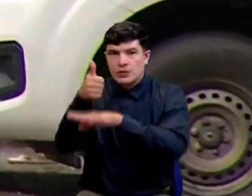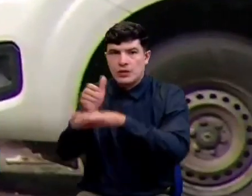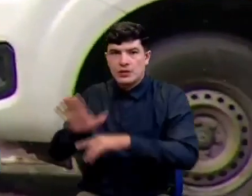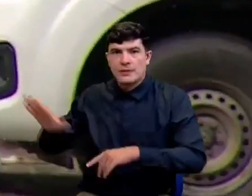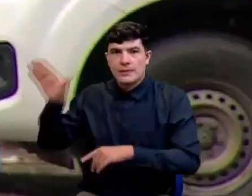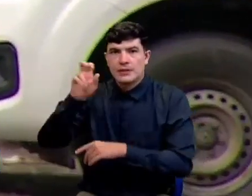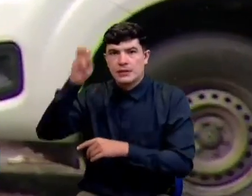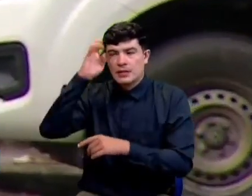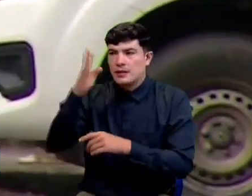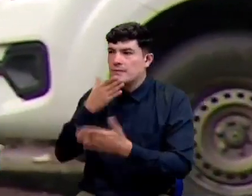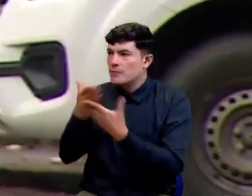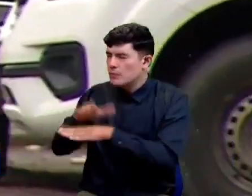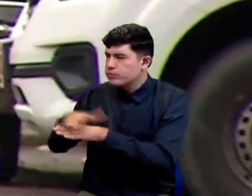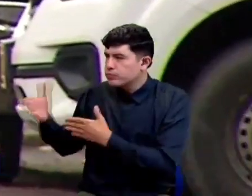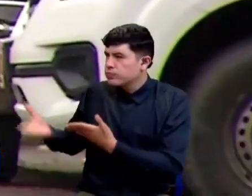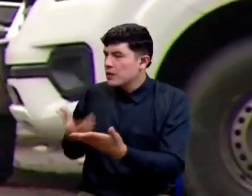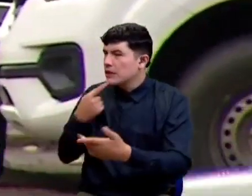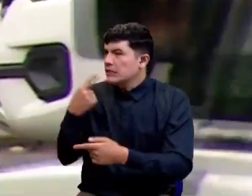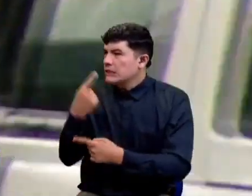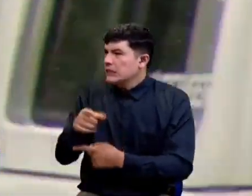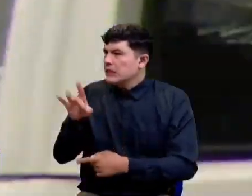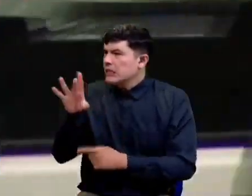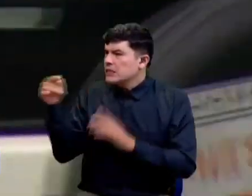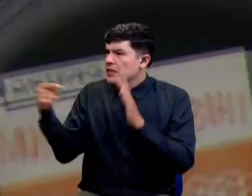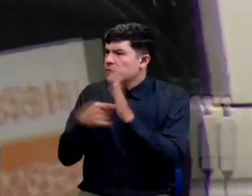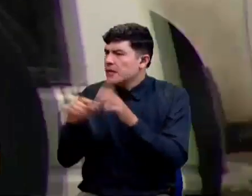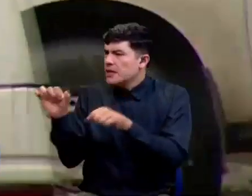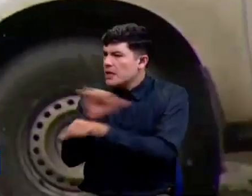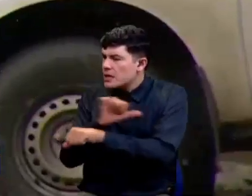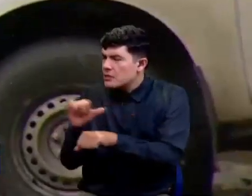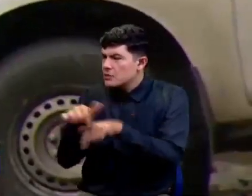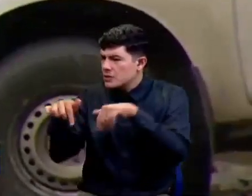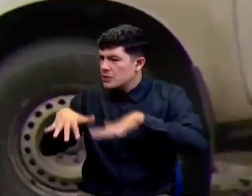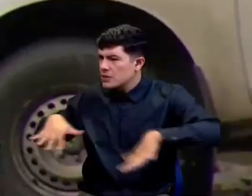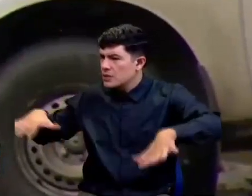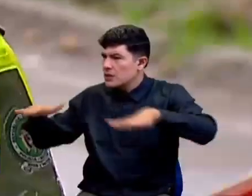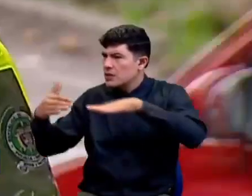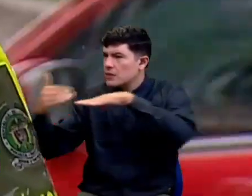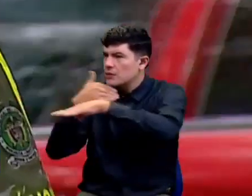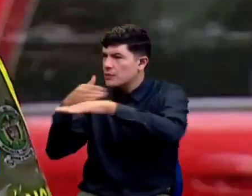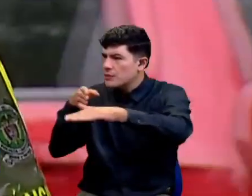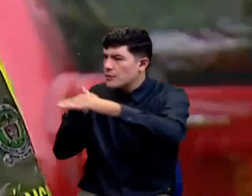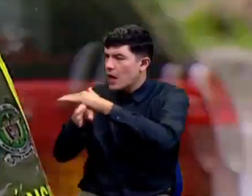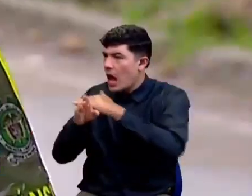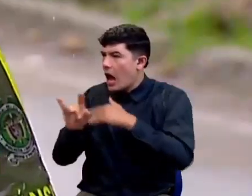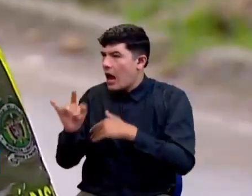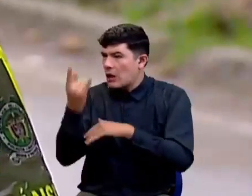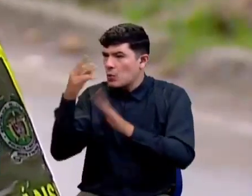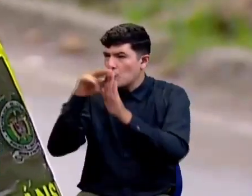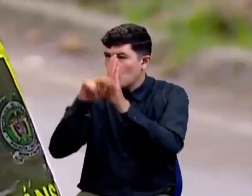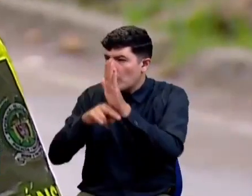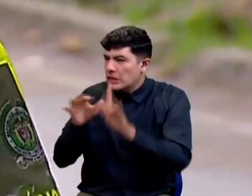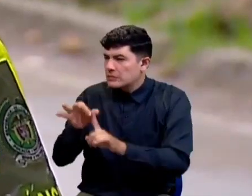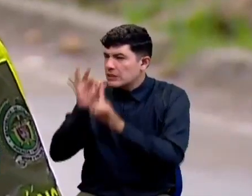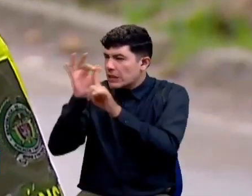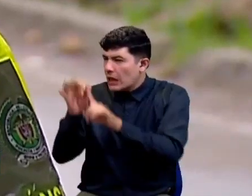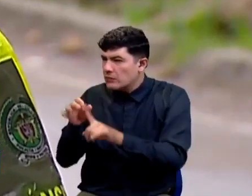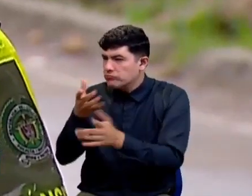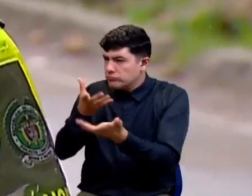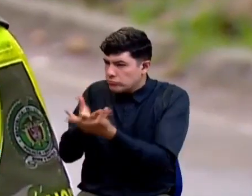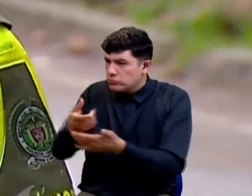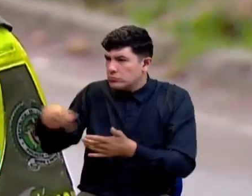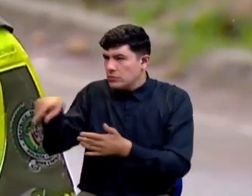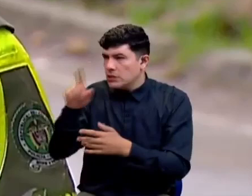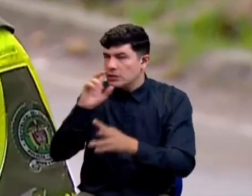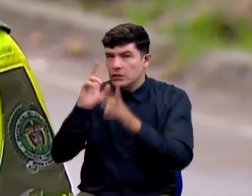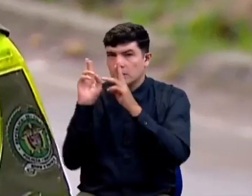Santander. Bienvenido a este espacio. Hablamos de 15.000 vehículos solamente en esta ruta de acceso. ¿Hay algunas restricciones especiales que ustedes deben conocer a esta hora para que la gente tenga en